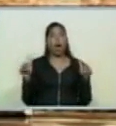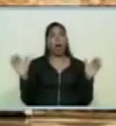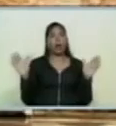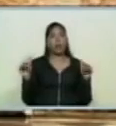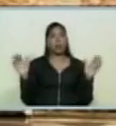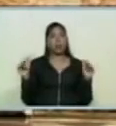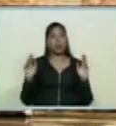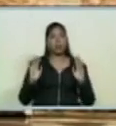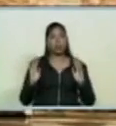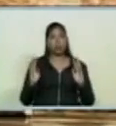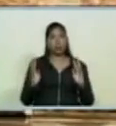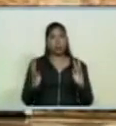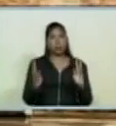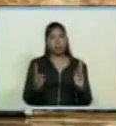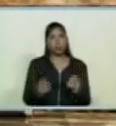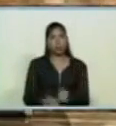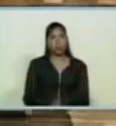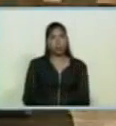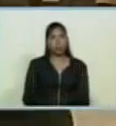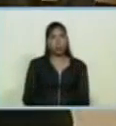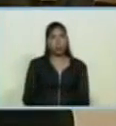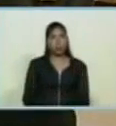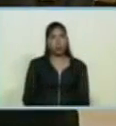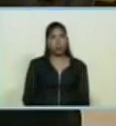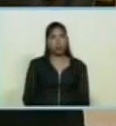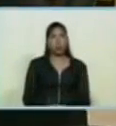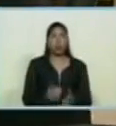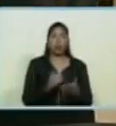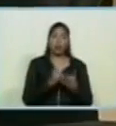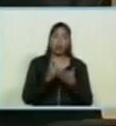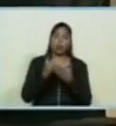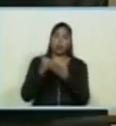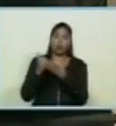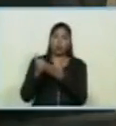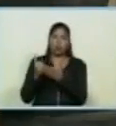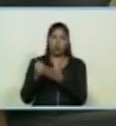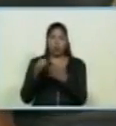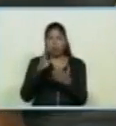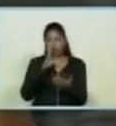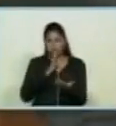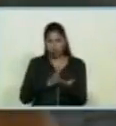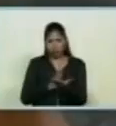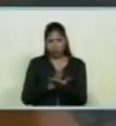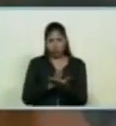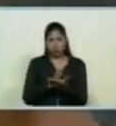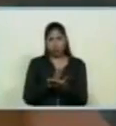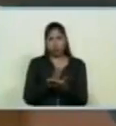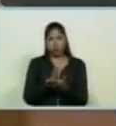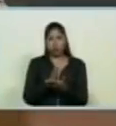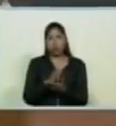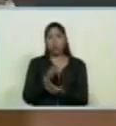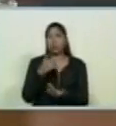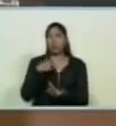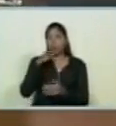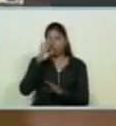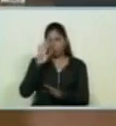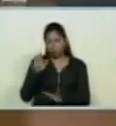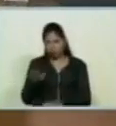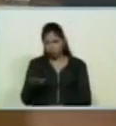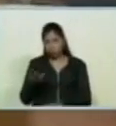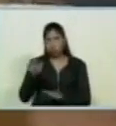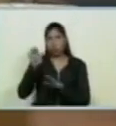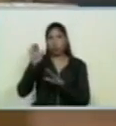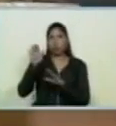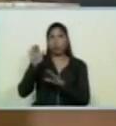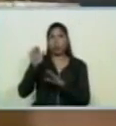conseguido con vuestra intercesión de la gloria eterna, donde alabe al Señor para siempre y os dé